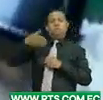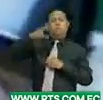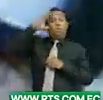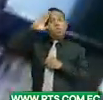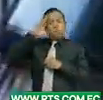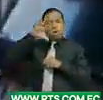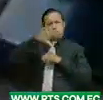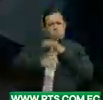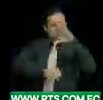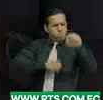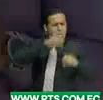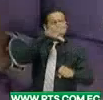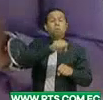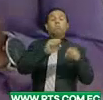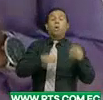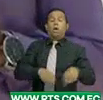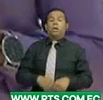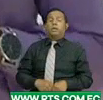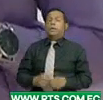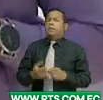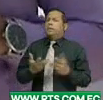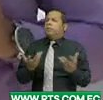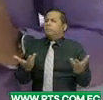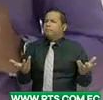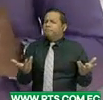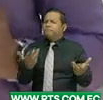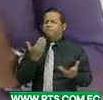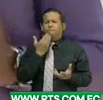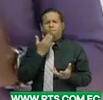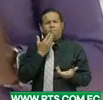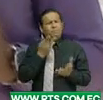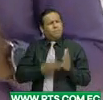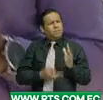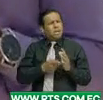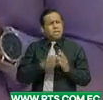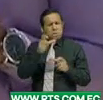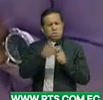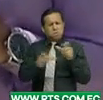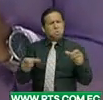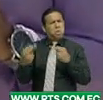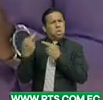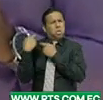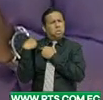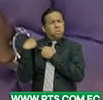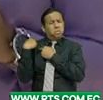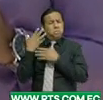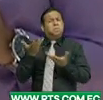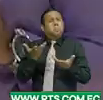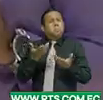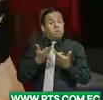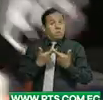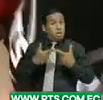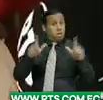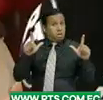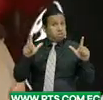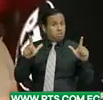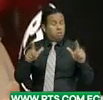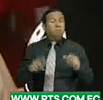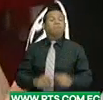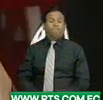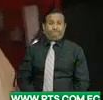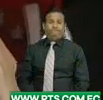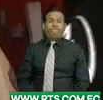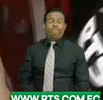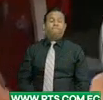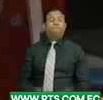con las imágenes. Pero, ¿qué ha pasado con los responsables? Aún están libres. Importante que se sepa que se